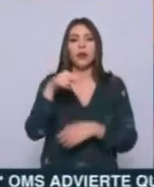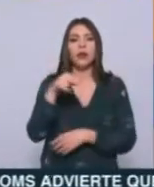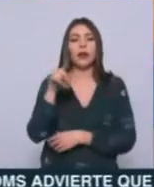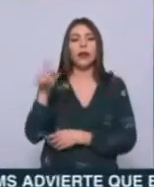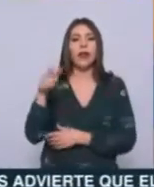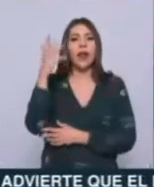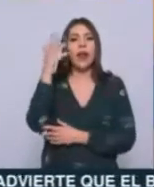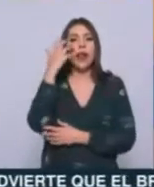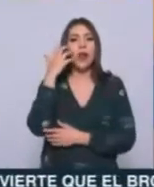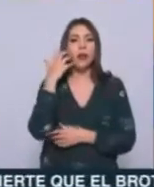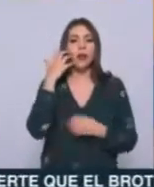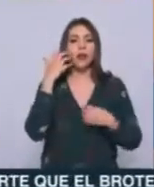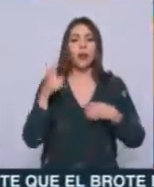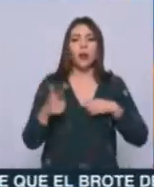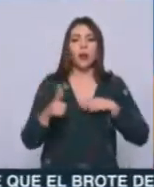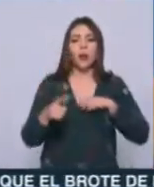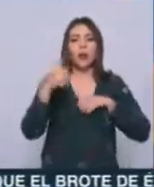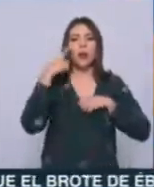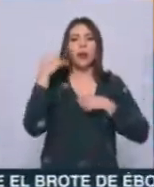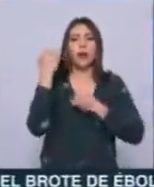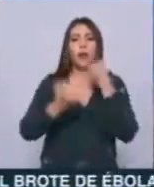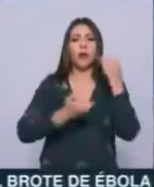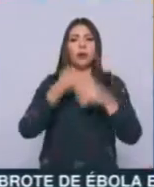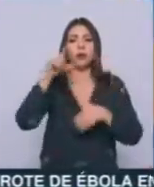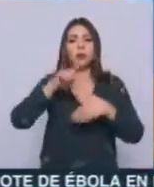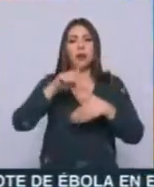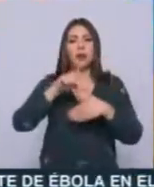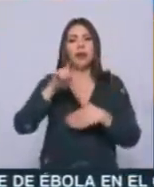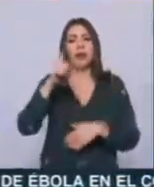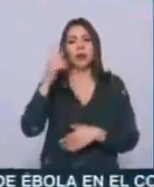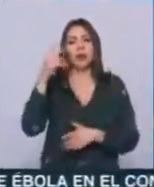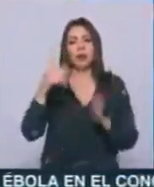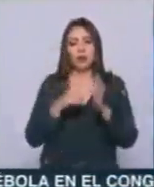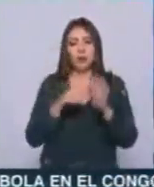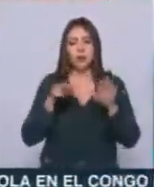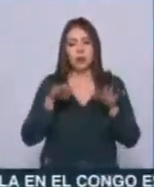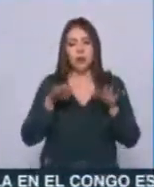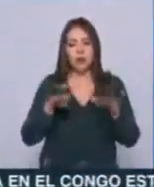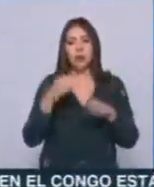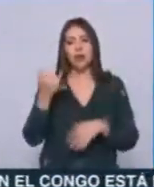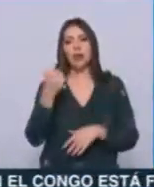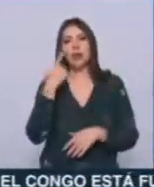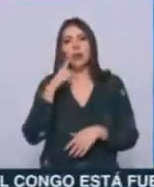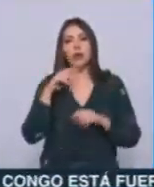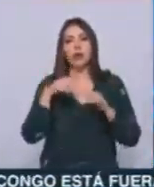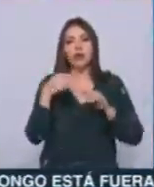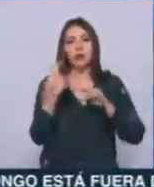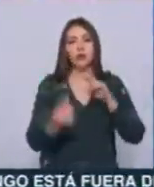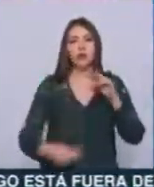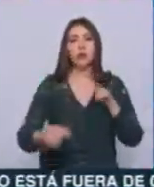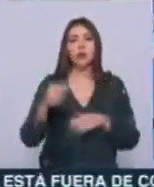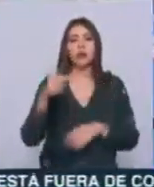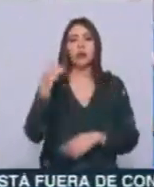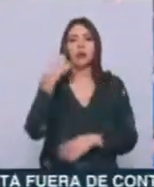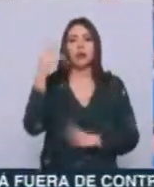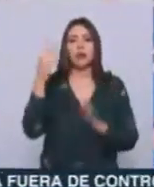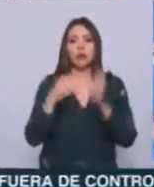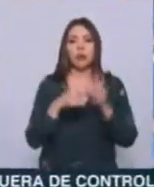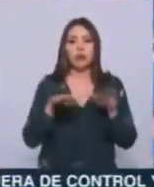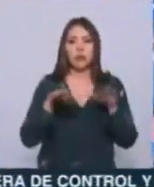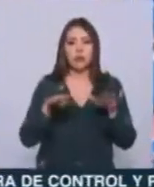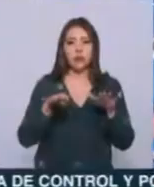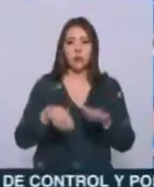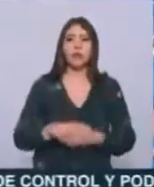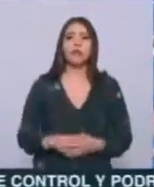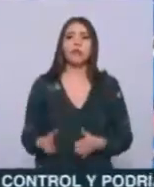rumbo a los Juegos Panamericanos de Lima 2019 y los Campeonatos Mundiales de Natación Gwangju 2019. El